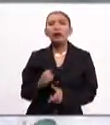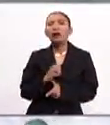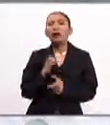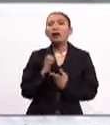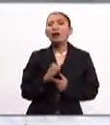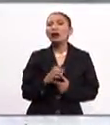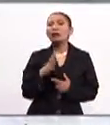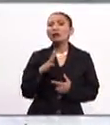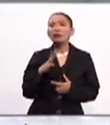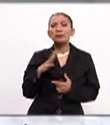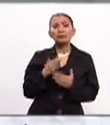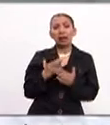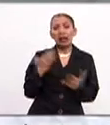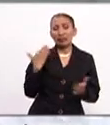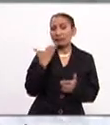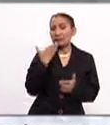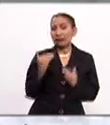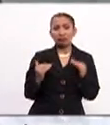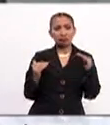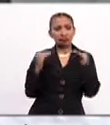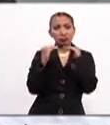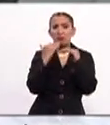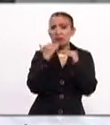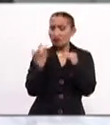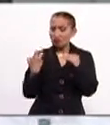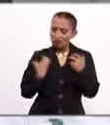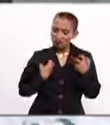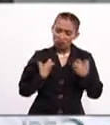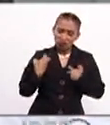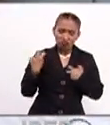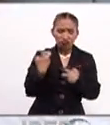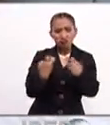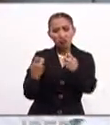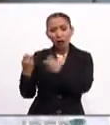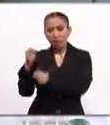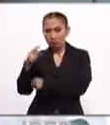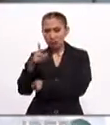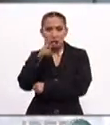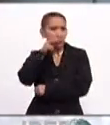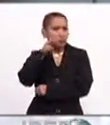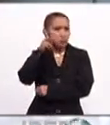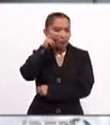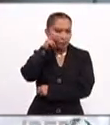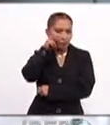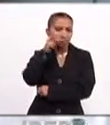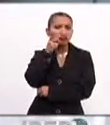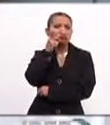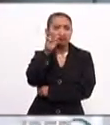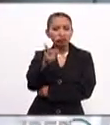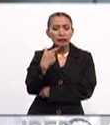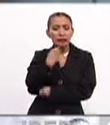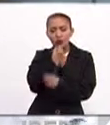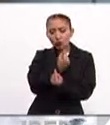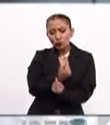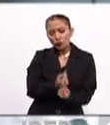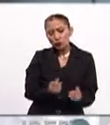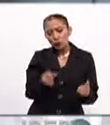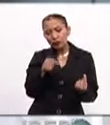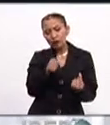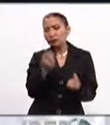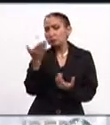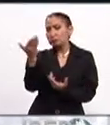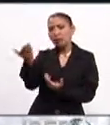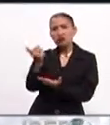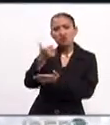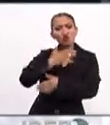que hubo un buen nivel, digamos, de autocrítica. También el mismo Papa habló que los pequeños